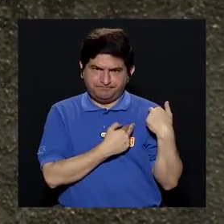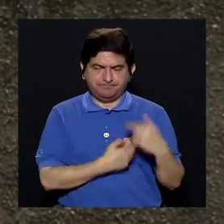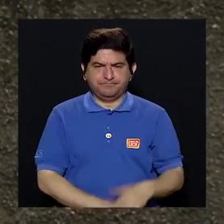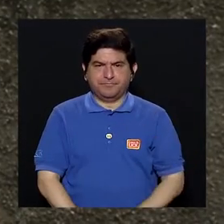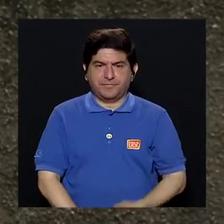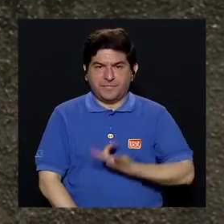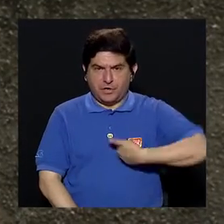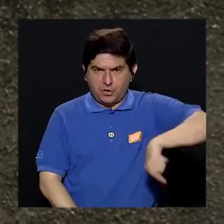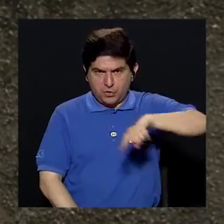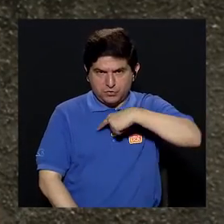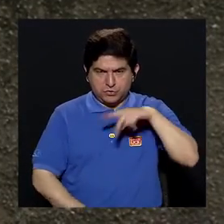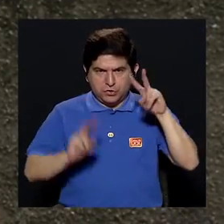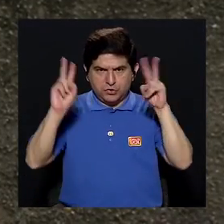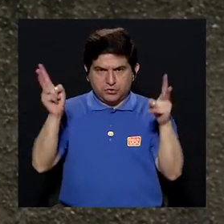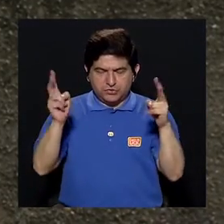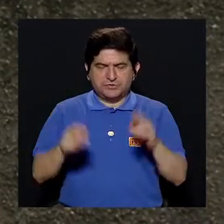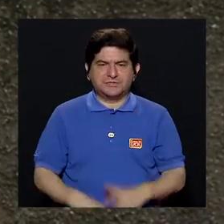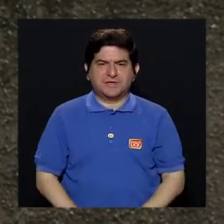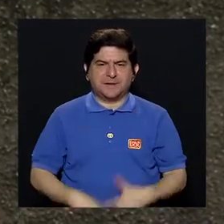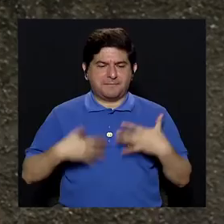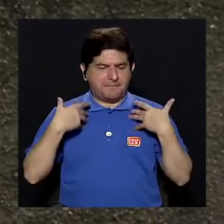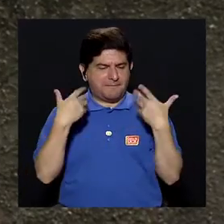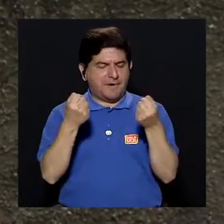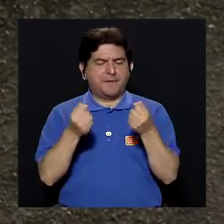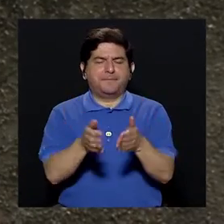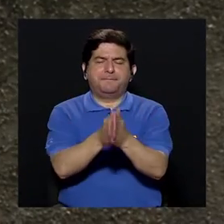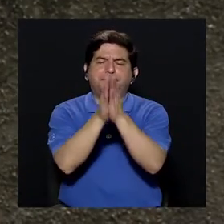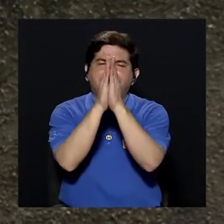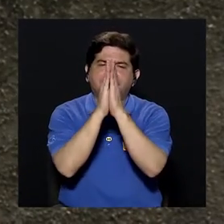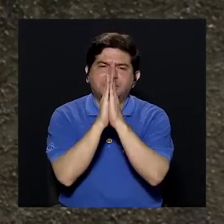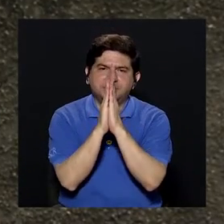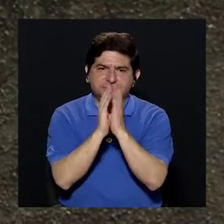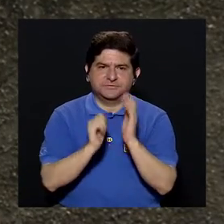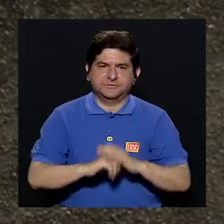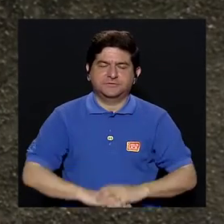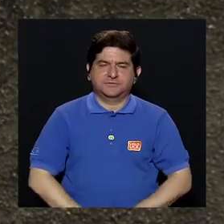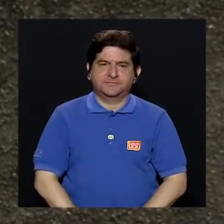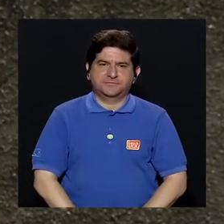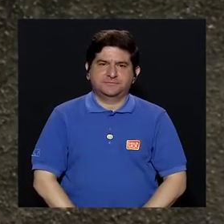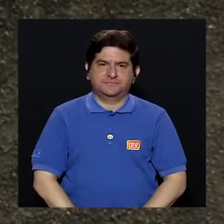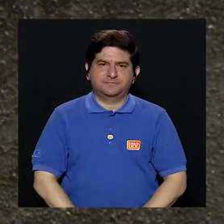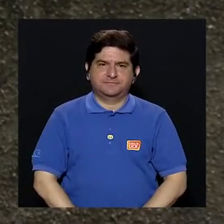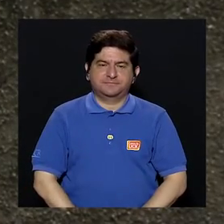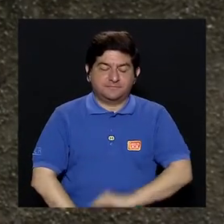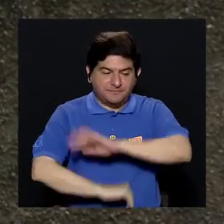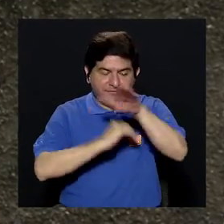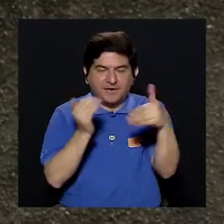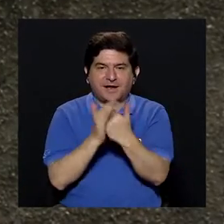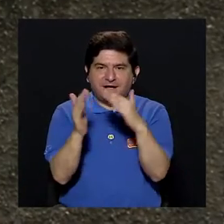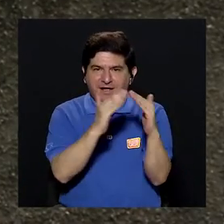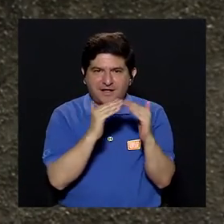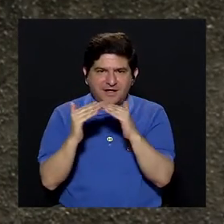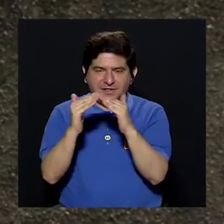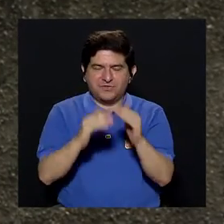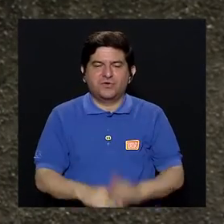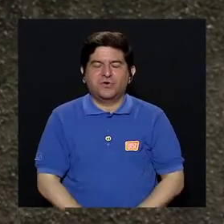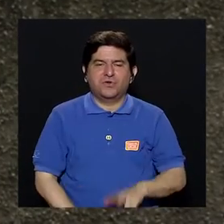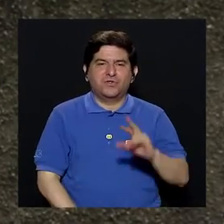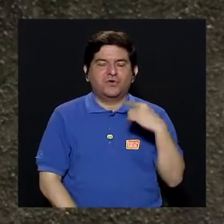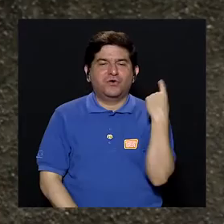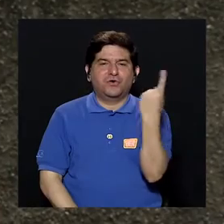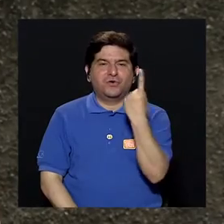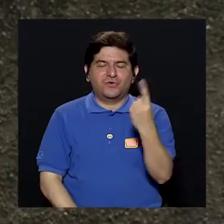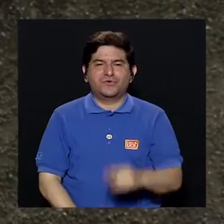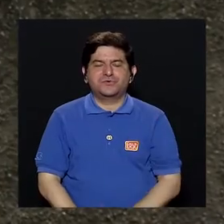como en el tema de la salud es hacer un llamado y a toda la población, porque esto no es